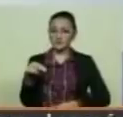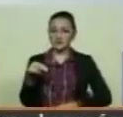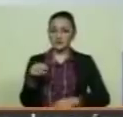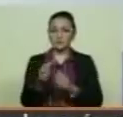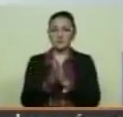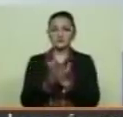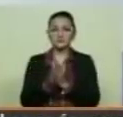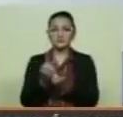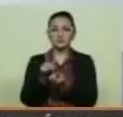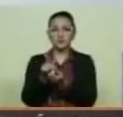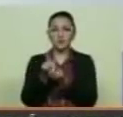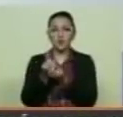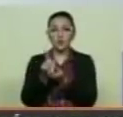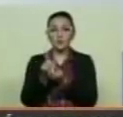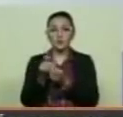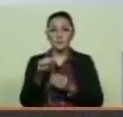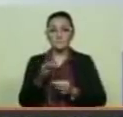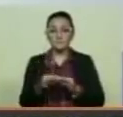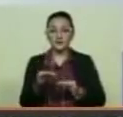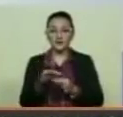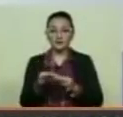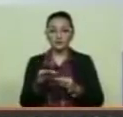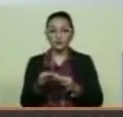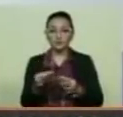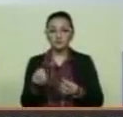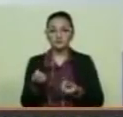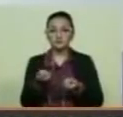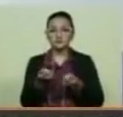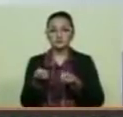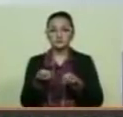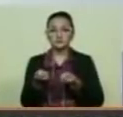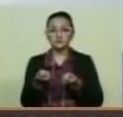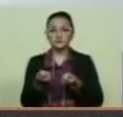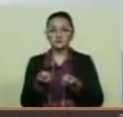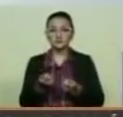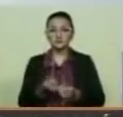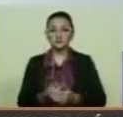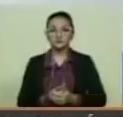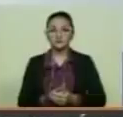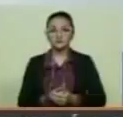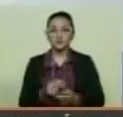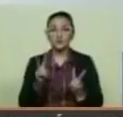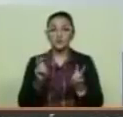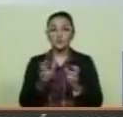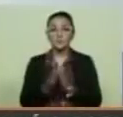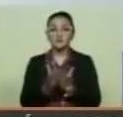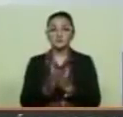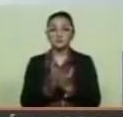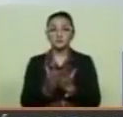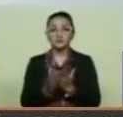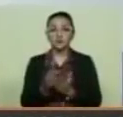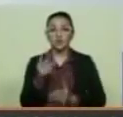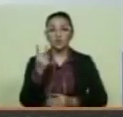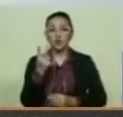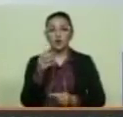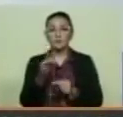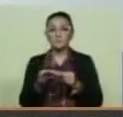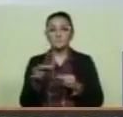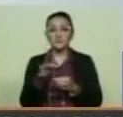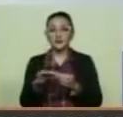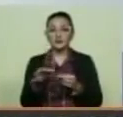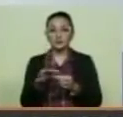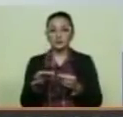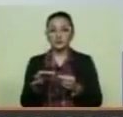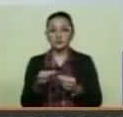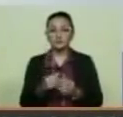cobrarán en petros. Y el costo será para la emisión de un nuevo pasaporte, 2 petros, y para la